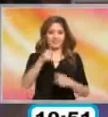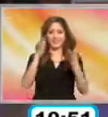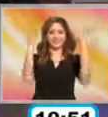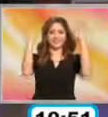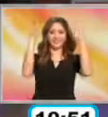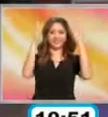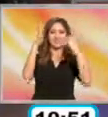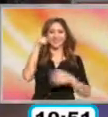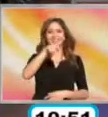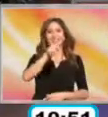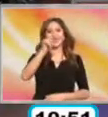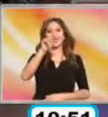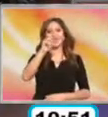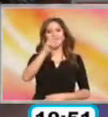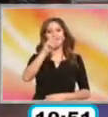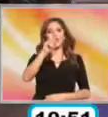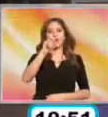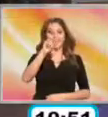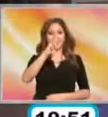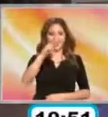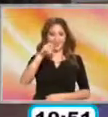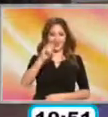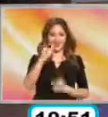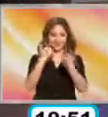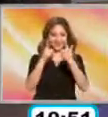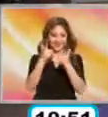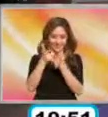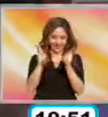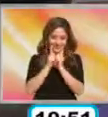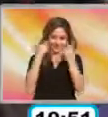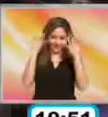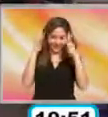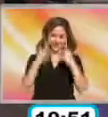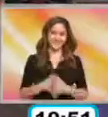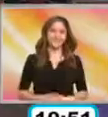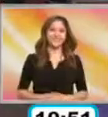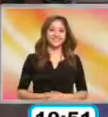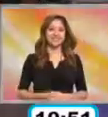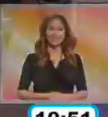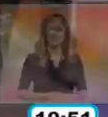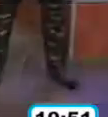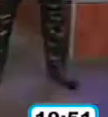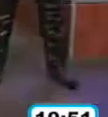banda. Todo terreno y vamos con todo. ¡Ánimo! ¡Ea!